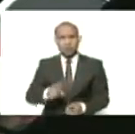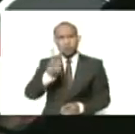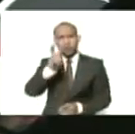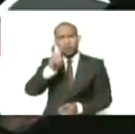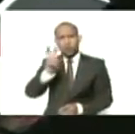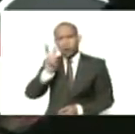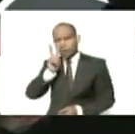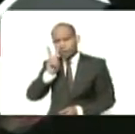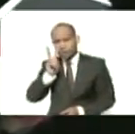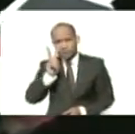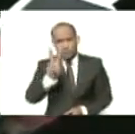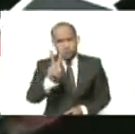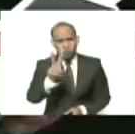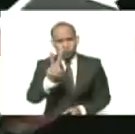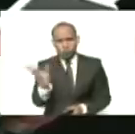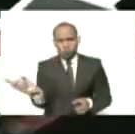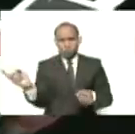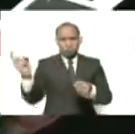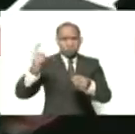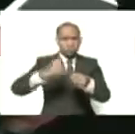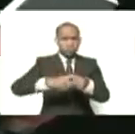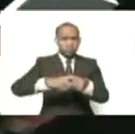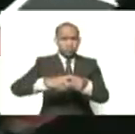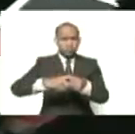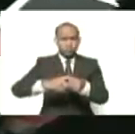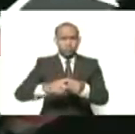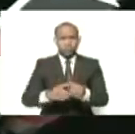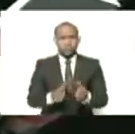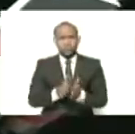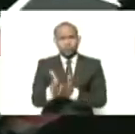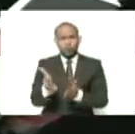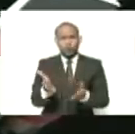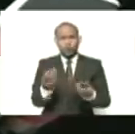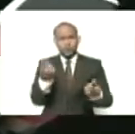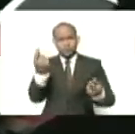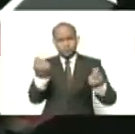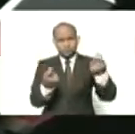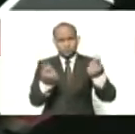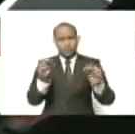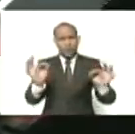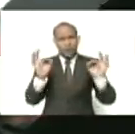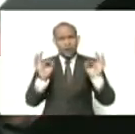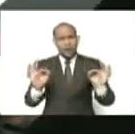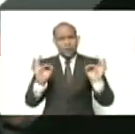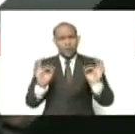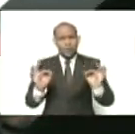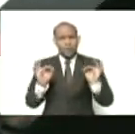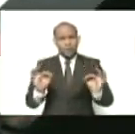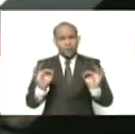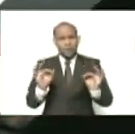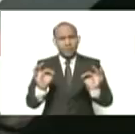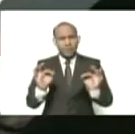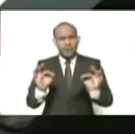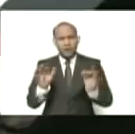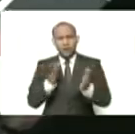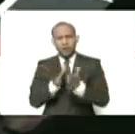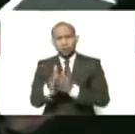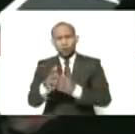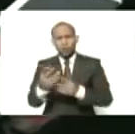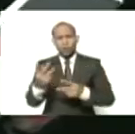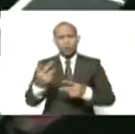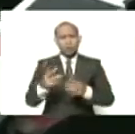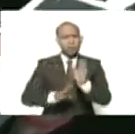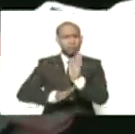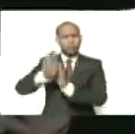visión para la implementación de las zonas económicas especiales según las